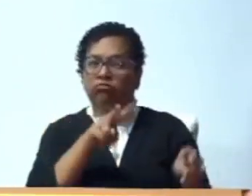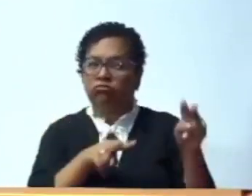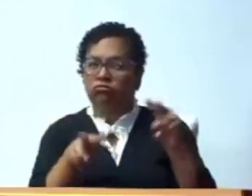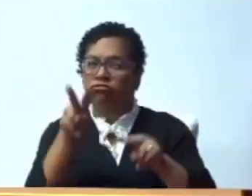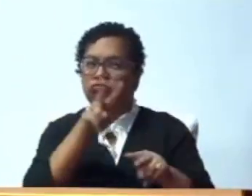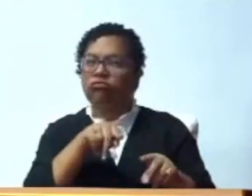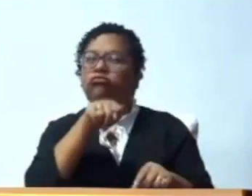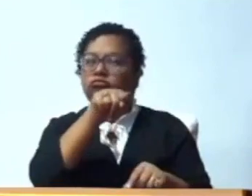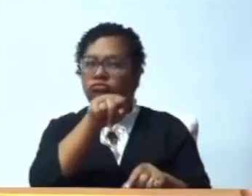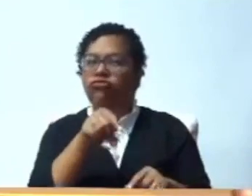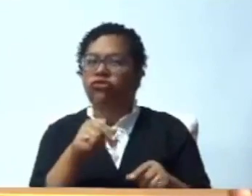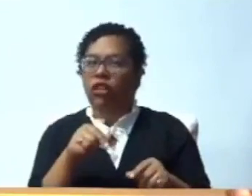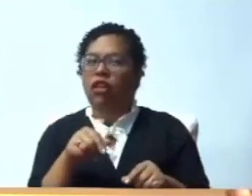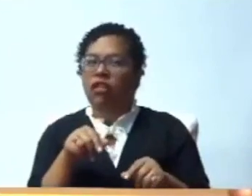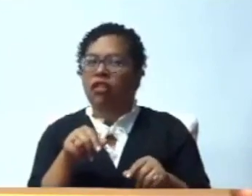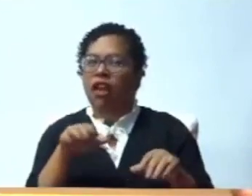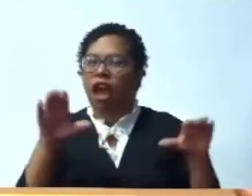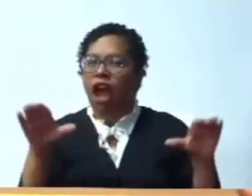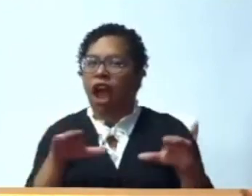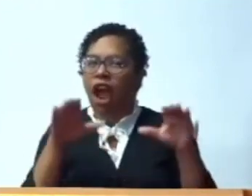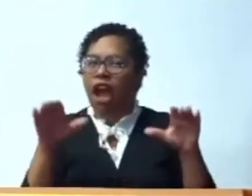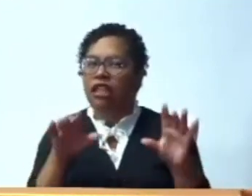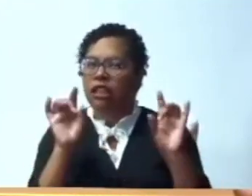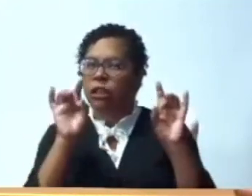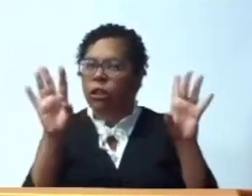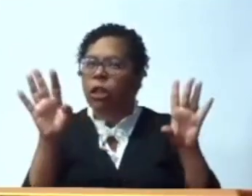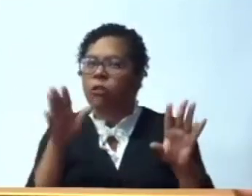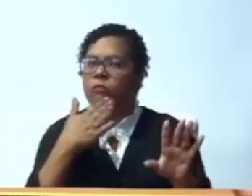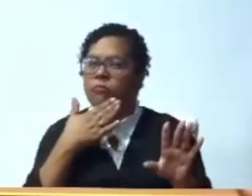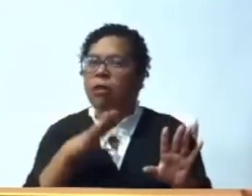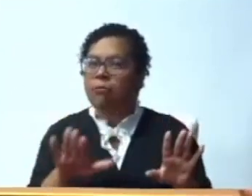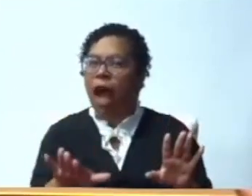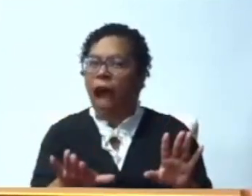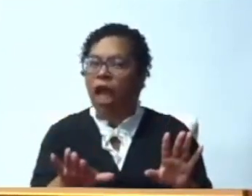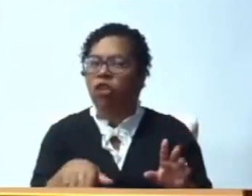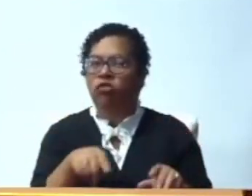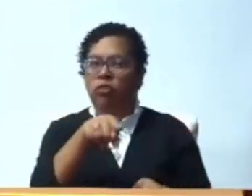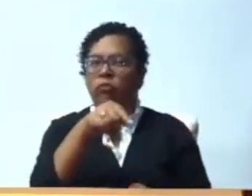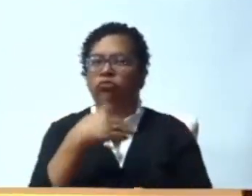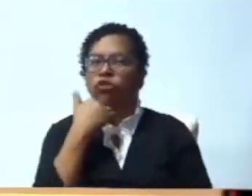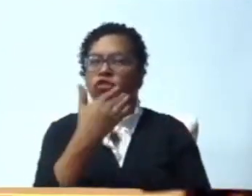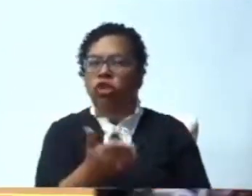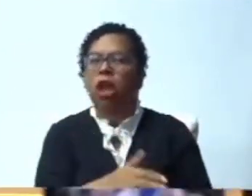hacer viable la reelección del presidente abinader